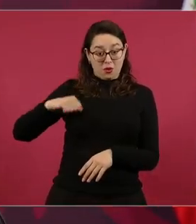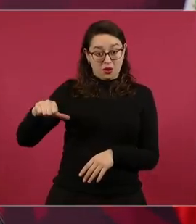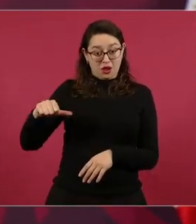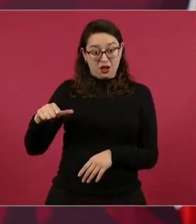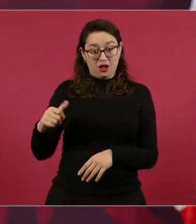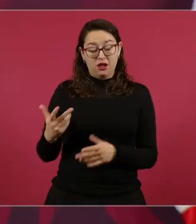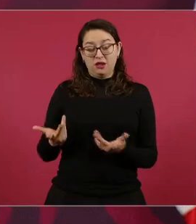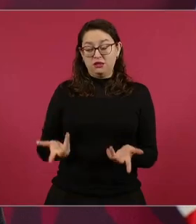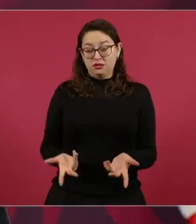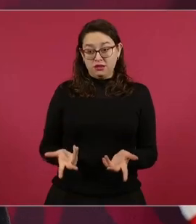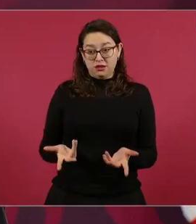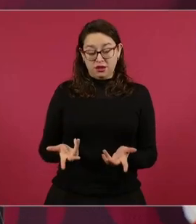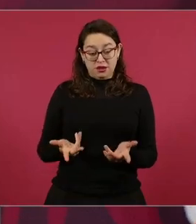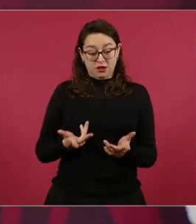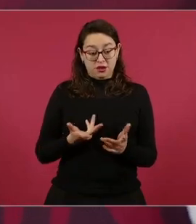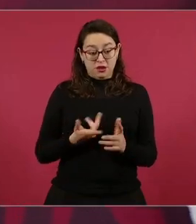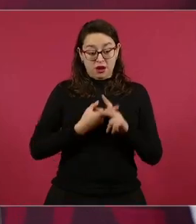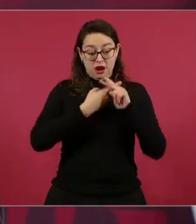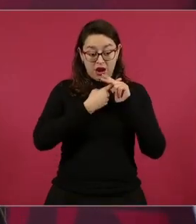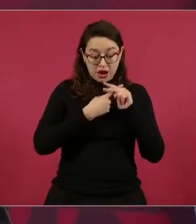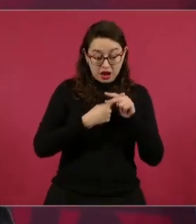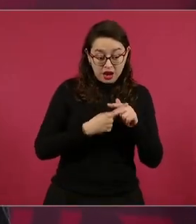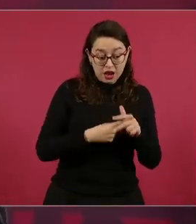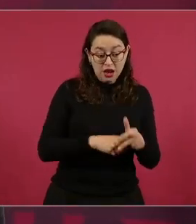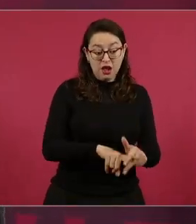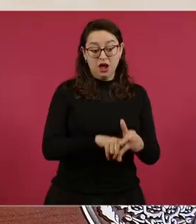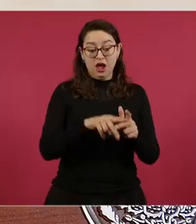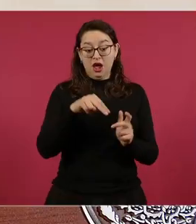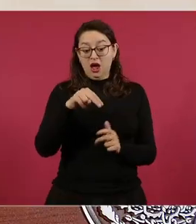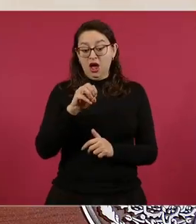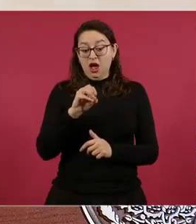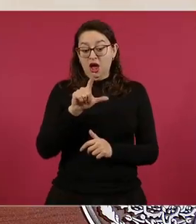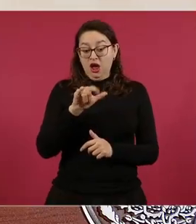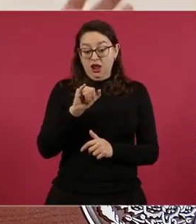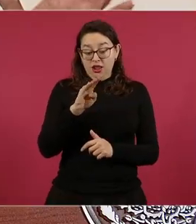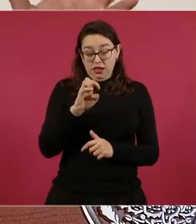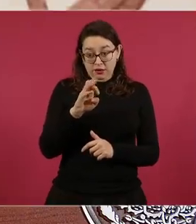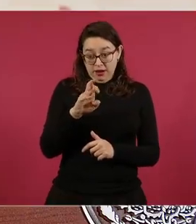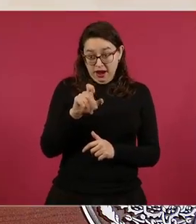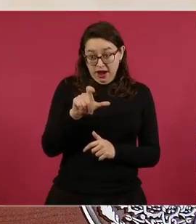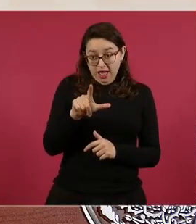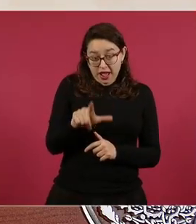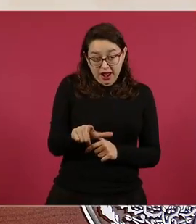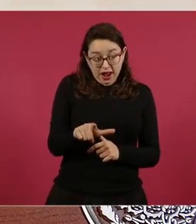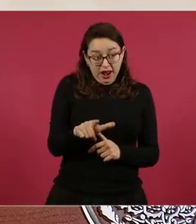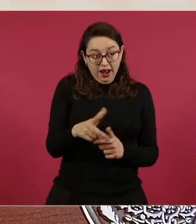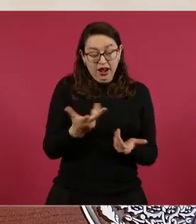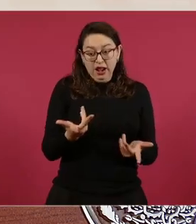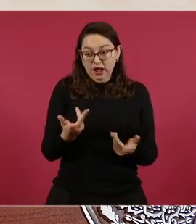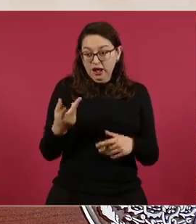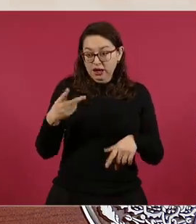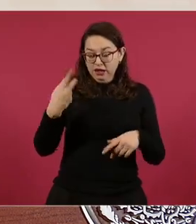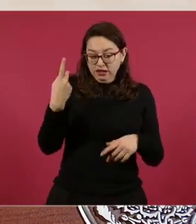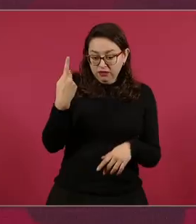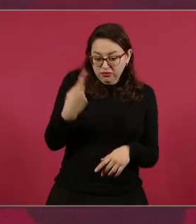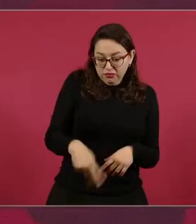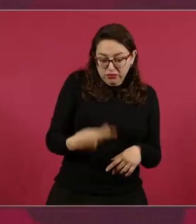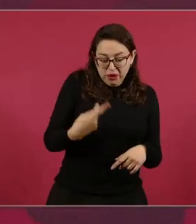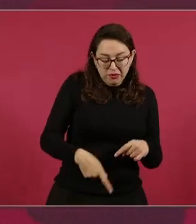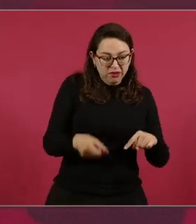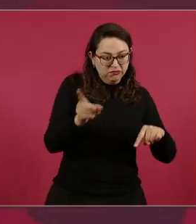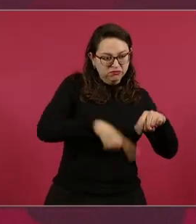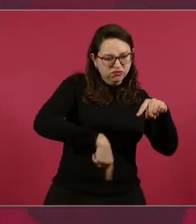del neoliberalismo o neoporfirismo. El Estado mexicano tenía